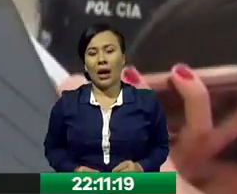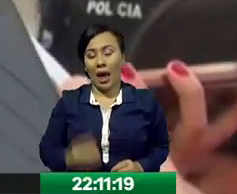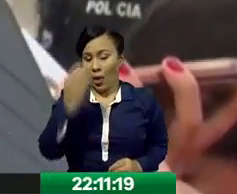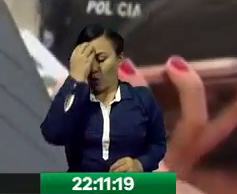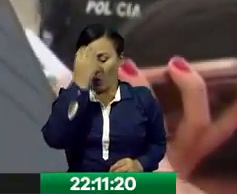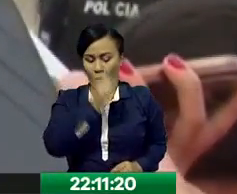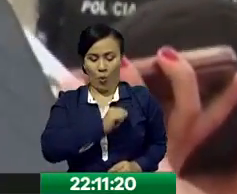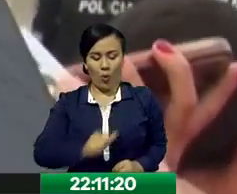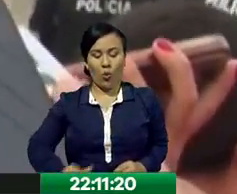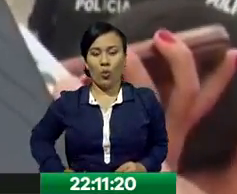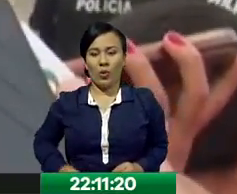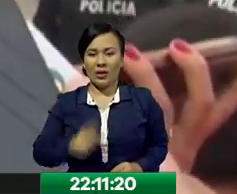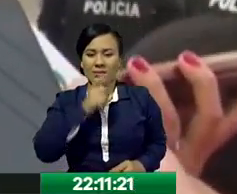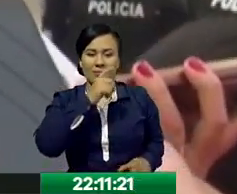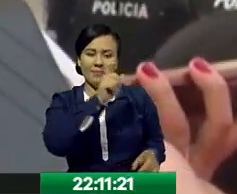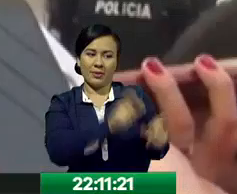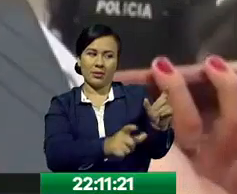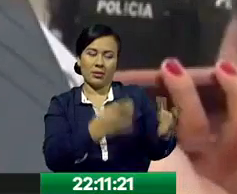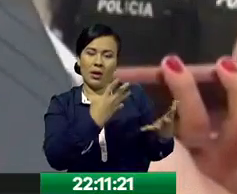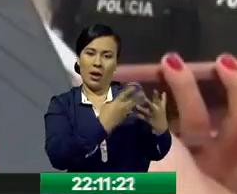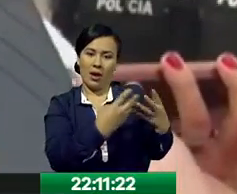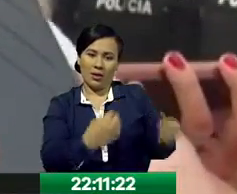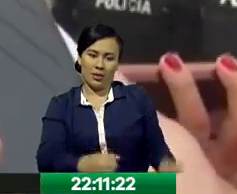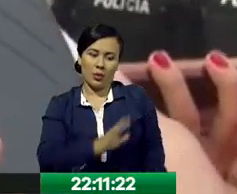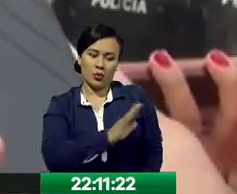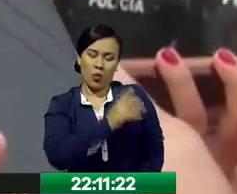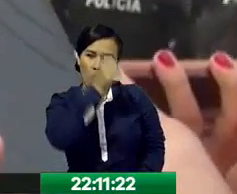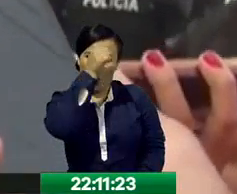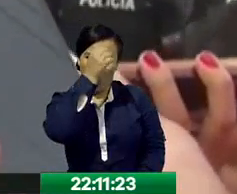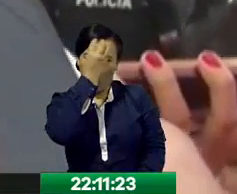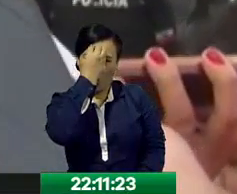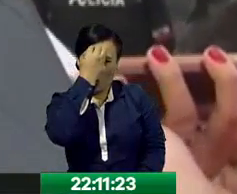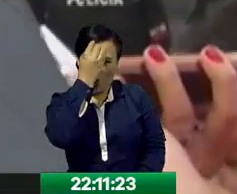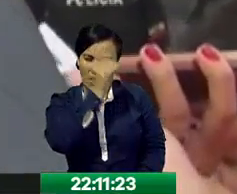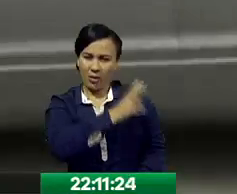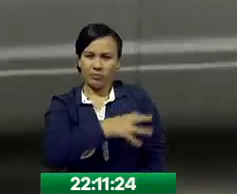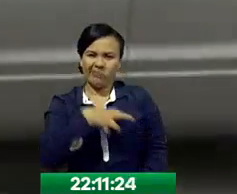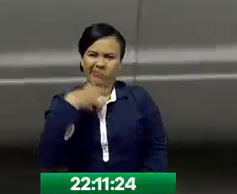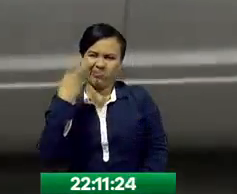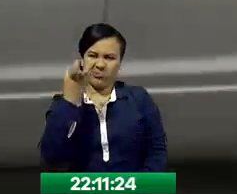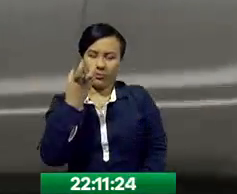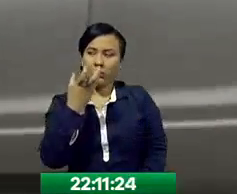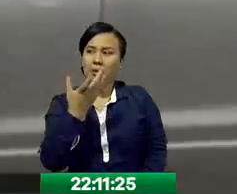los PPLs, las personas privadas de libertad, fue un poco abrupto.